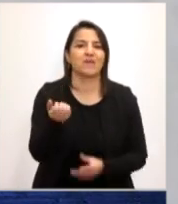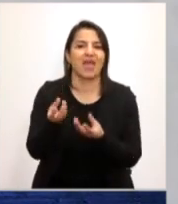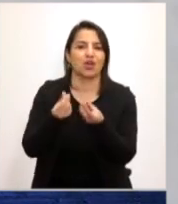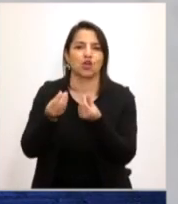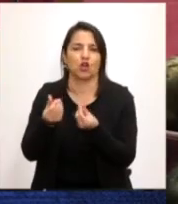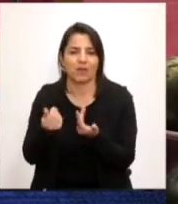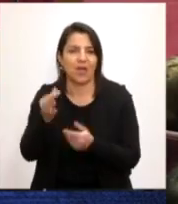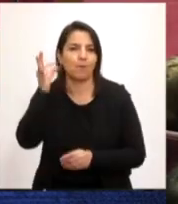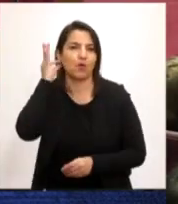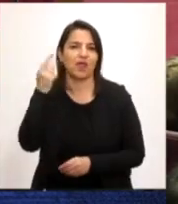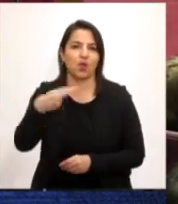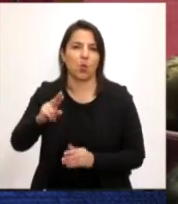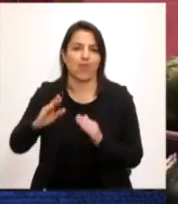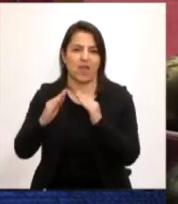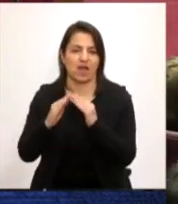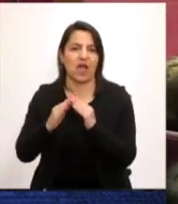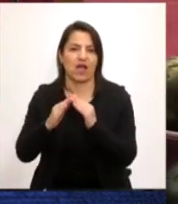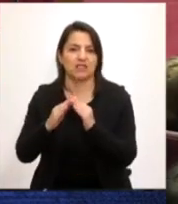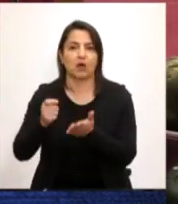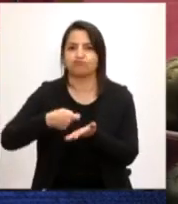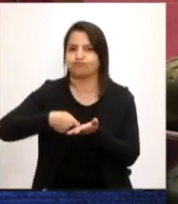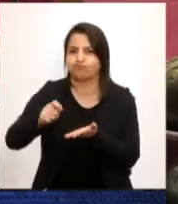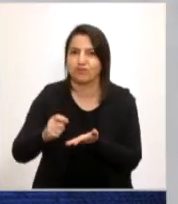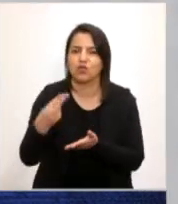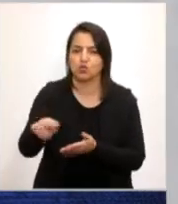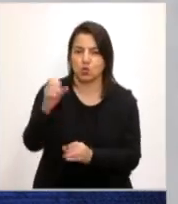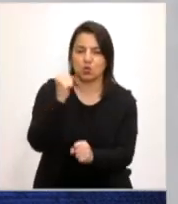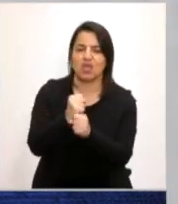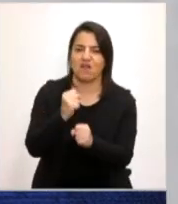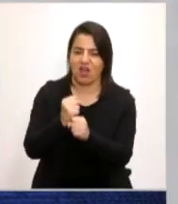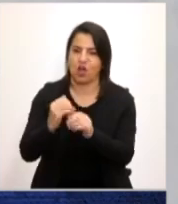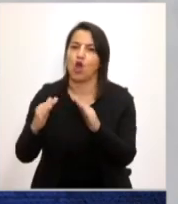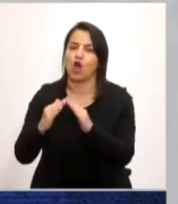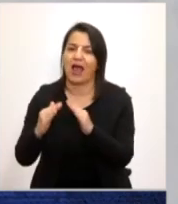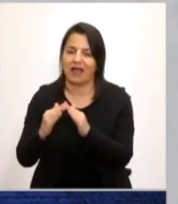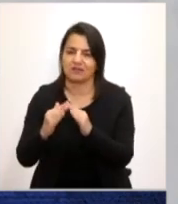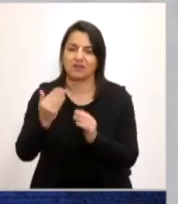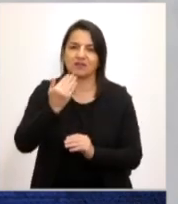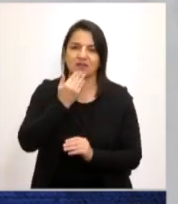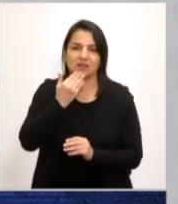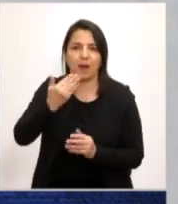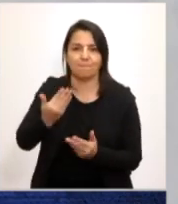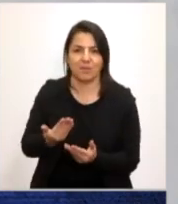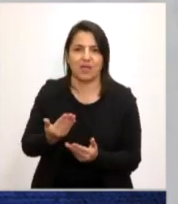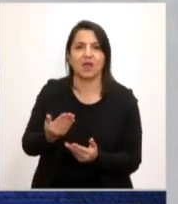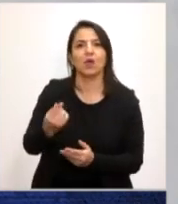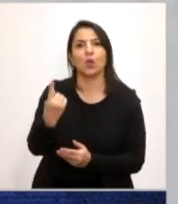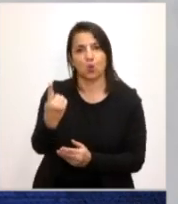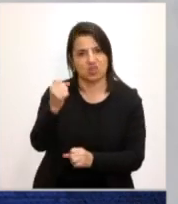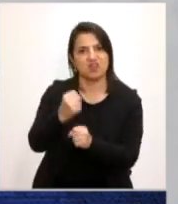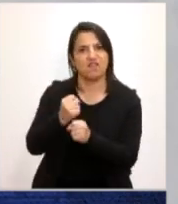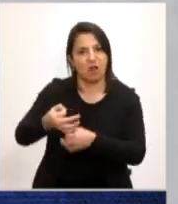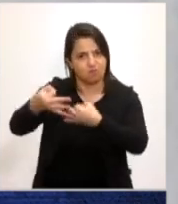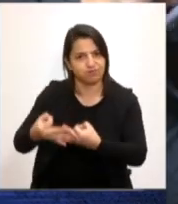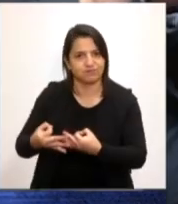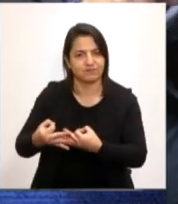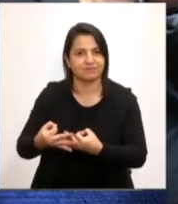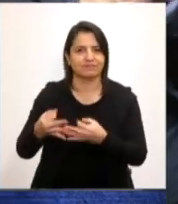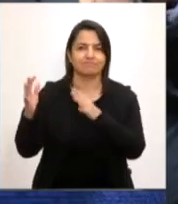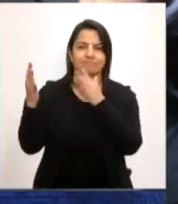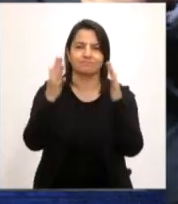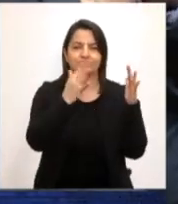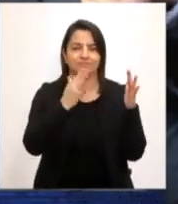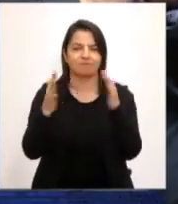dueñas de casa, reconociendo con ello el trabajo doméstico como también un trabajo. ¿Cómo